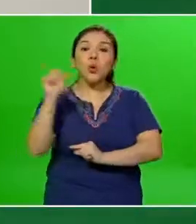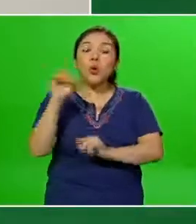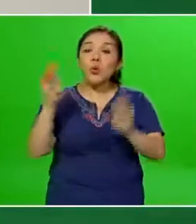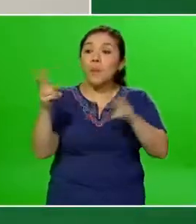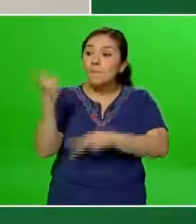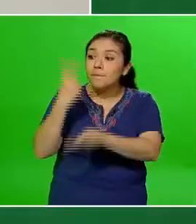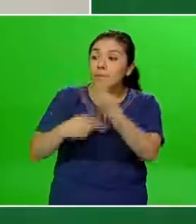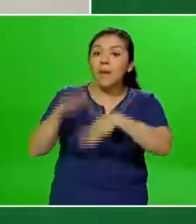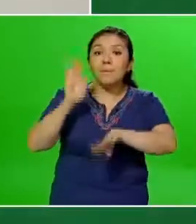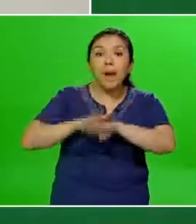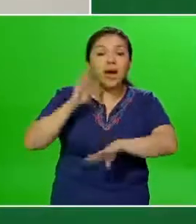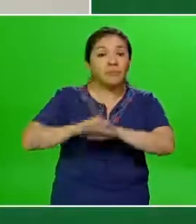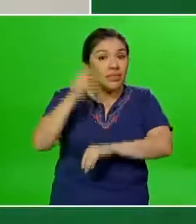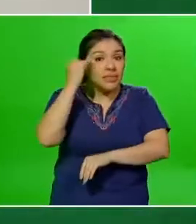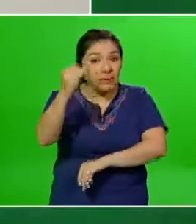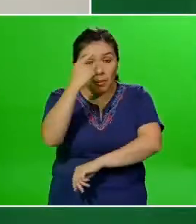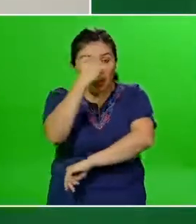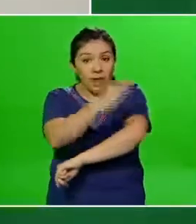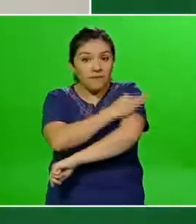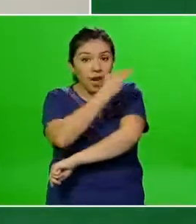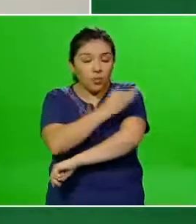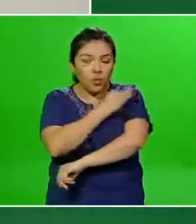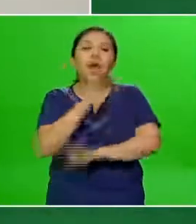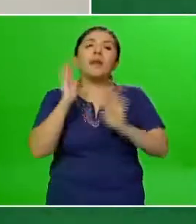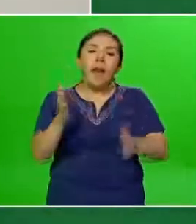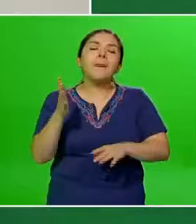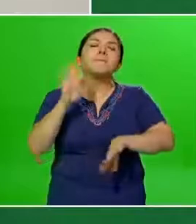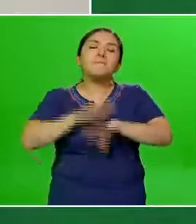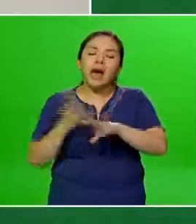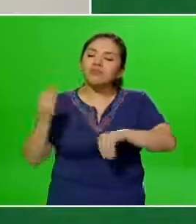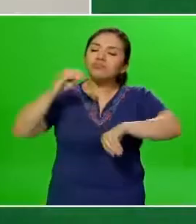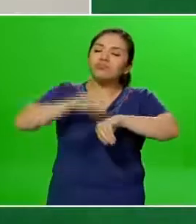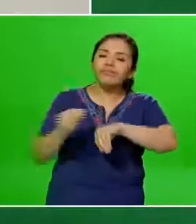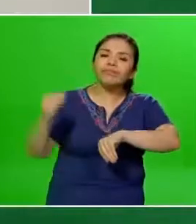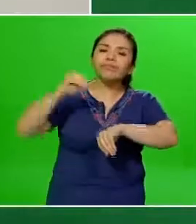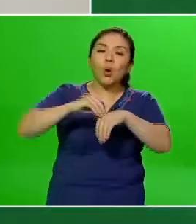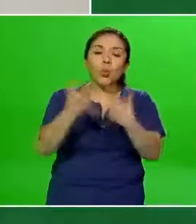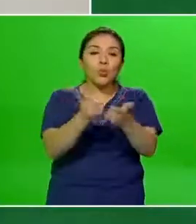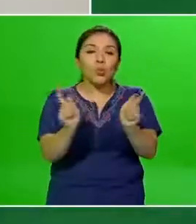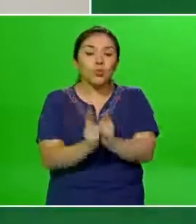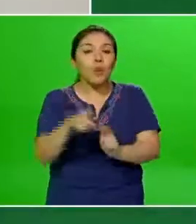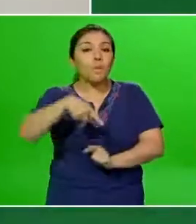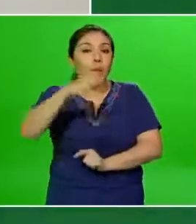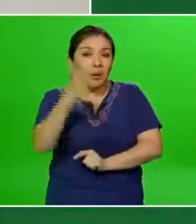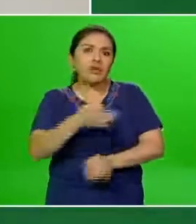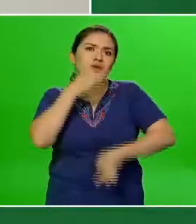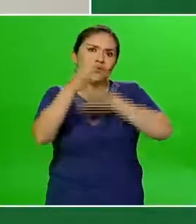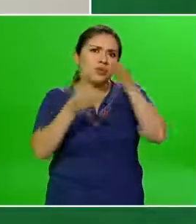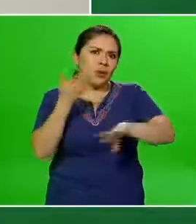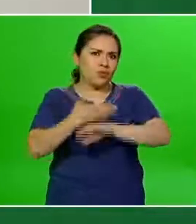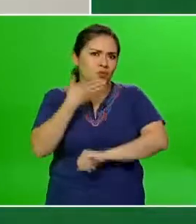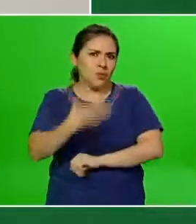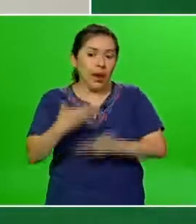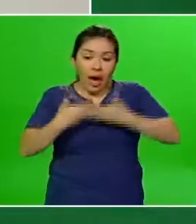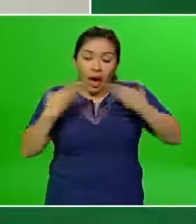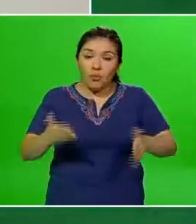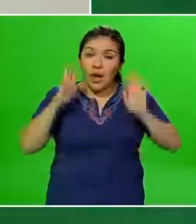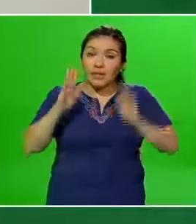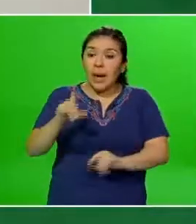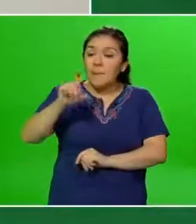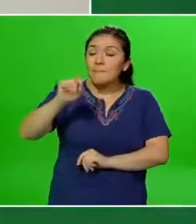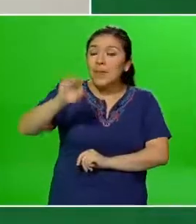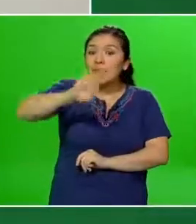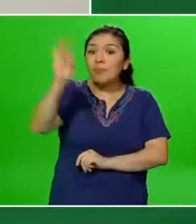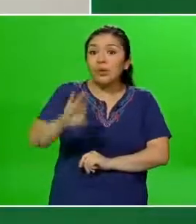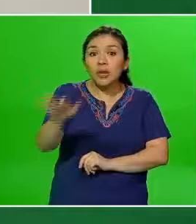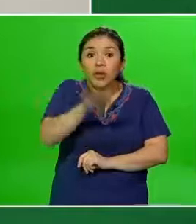la vacunación, se irán integrando más y más grupos. Pero es una buena noticia ya que el 20% al menos de la